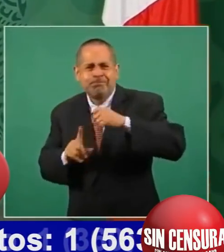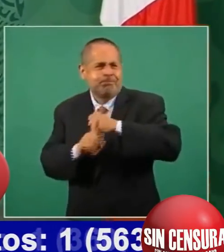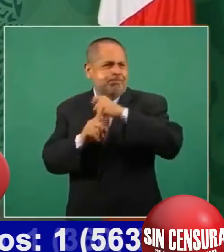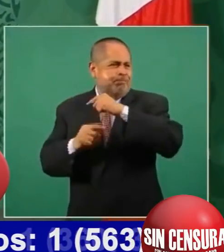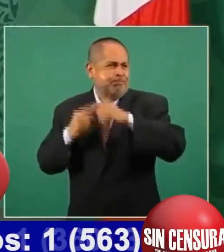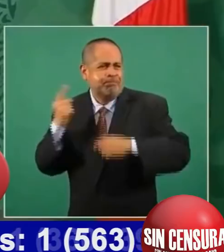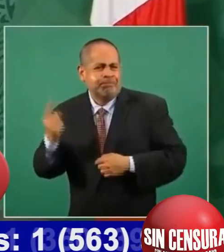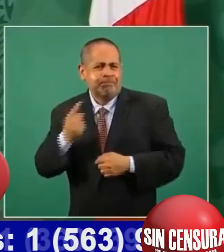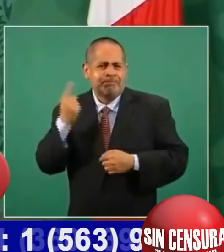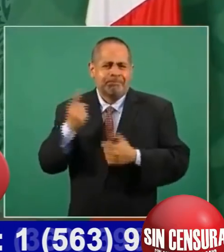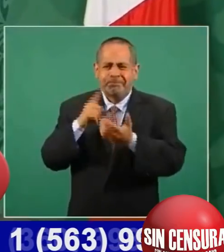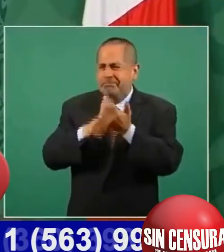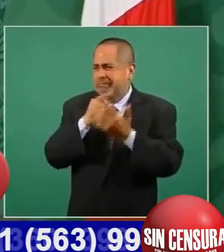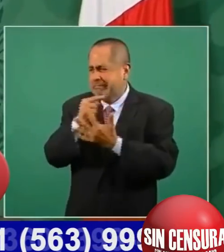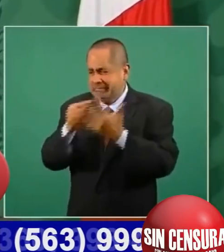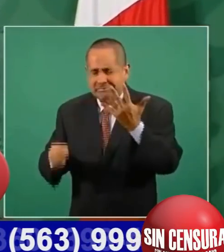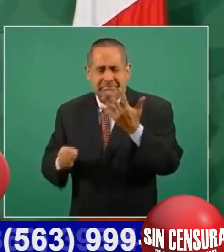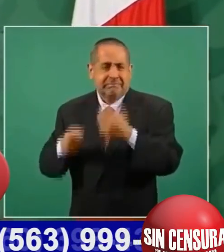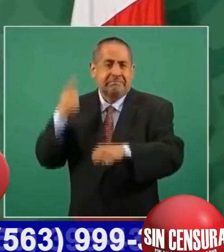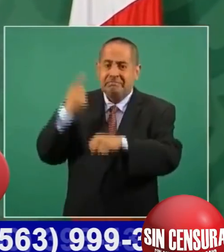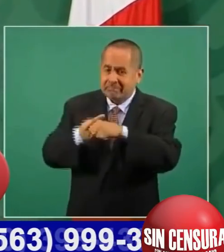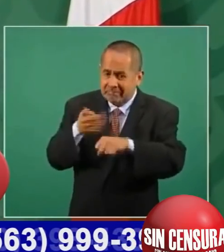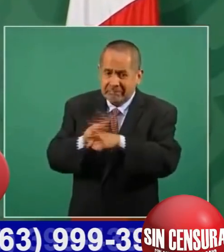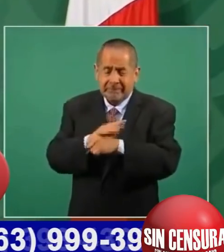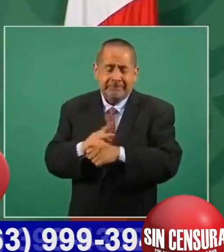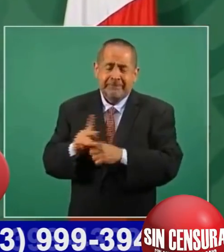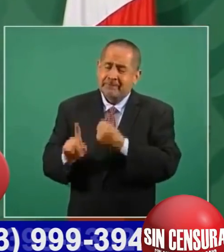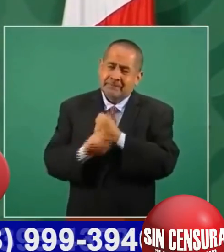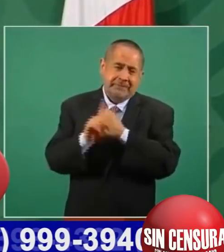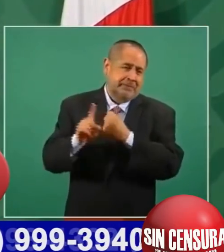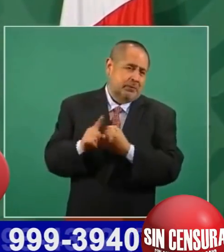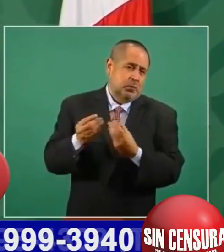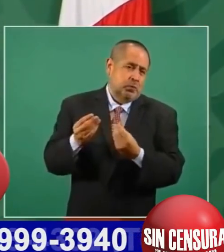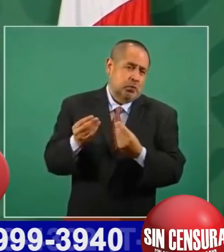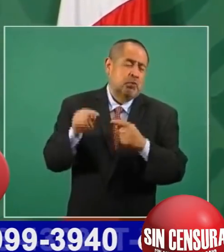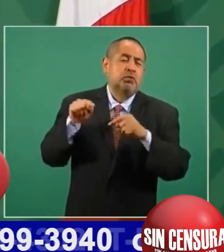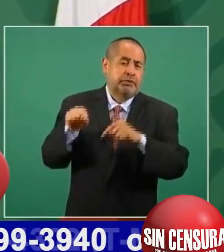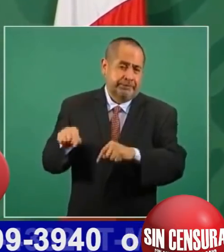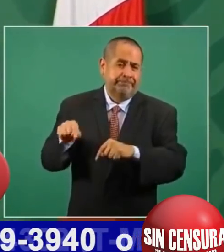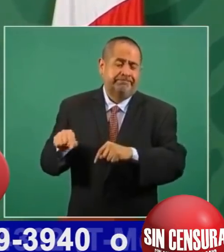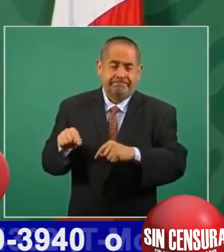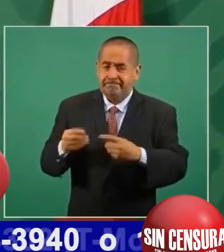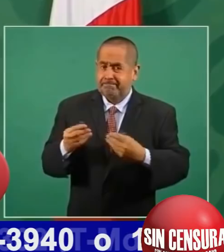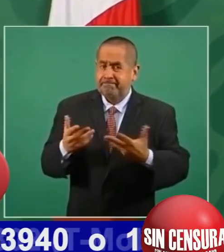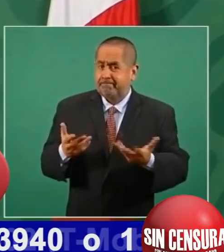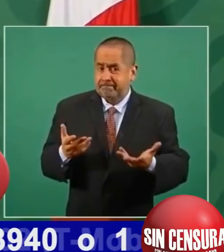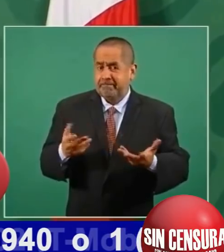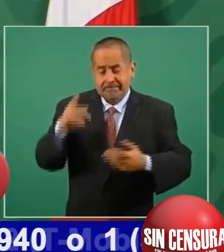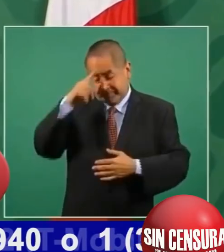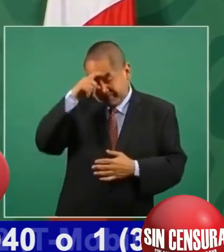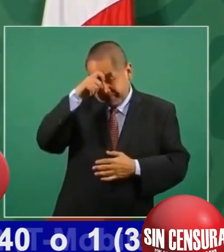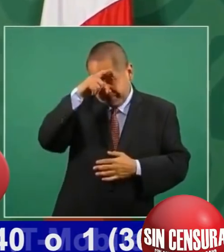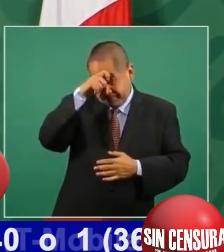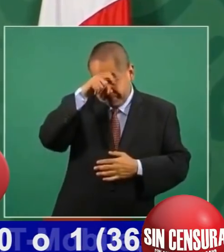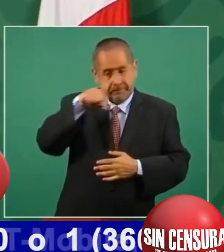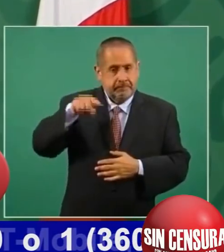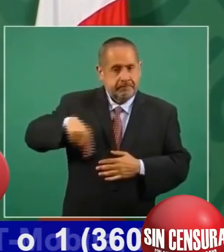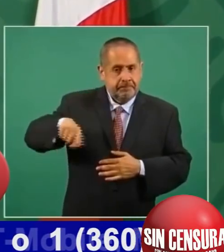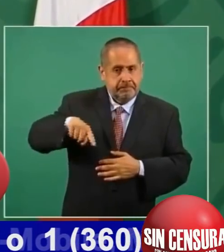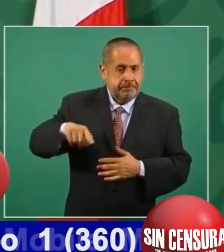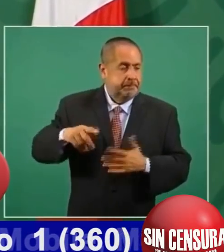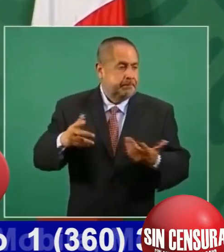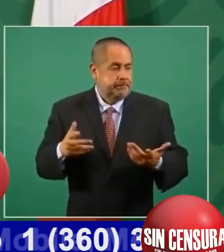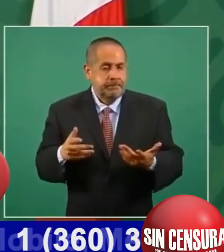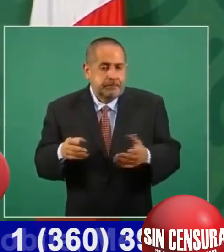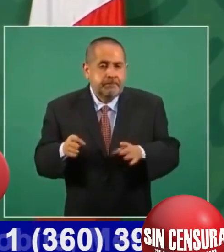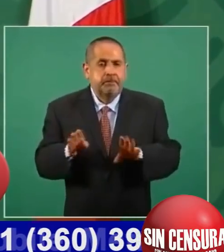además de la pandemia. Entonces sí hay una situación difícil,